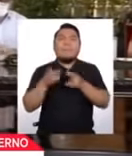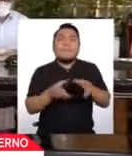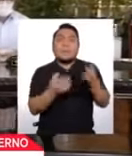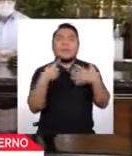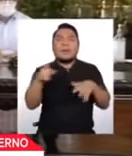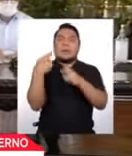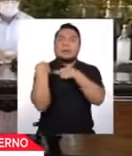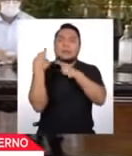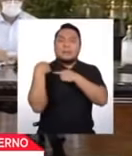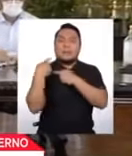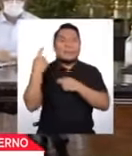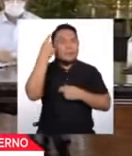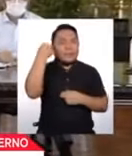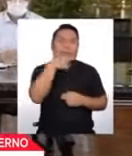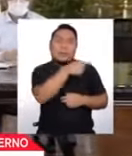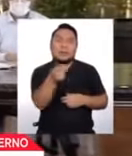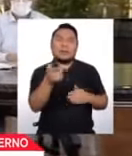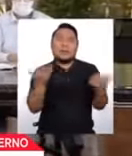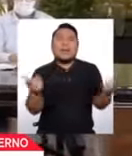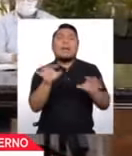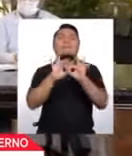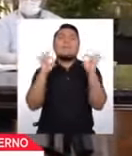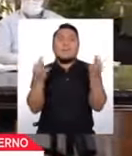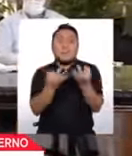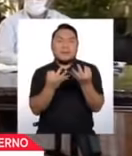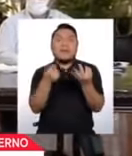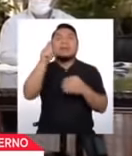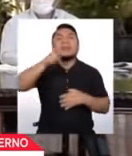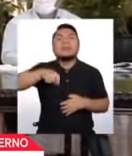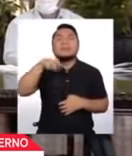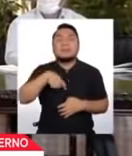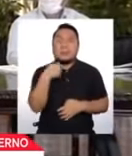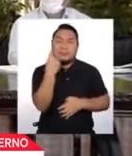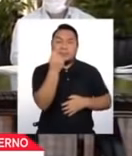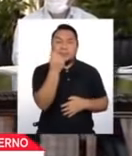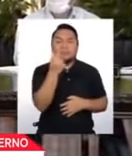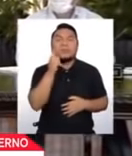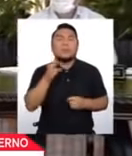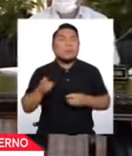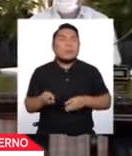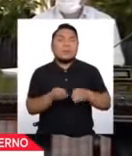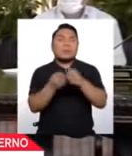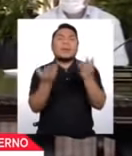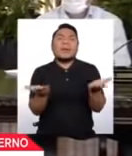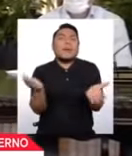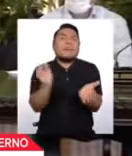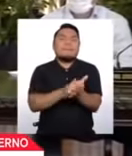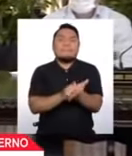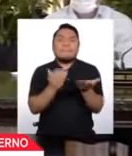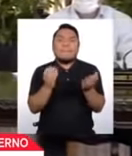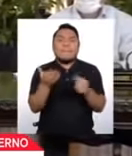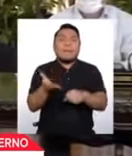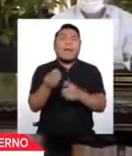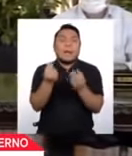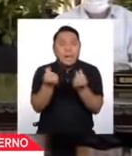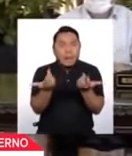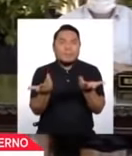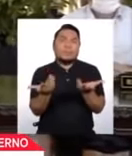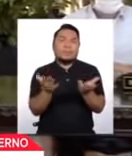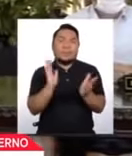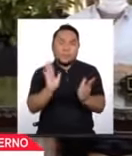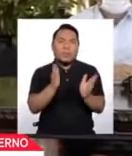llegar hacia las familias que requieren este bono de una manera más oportuna y mucho más